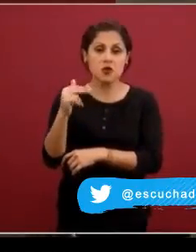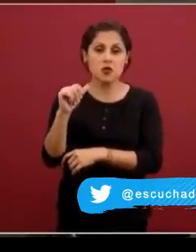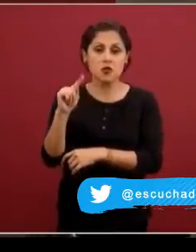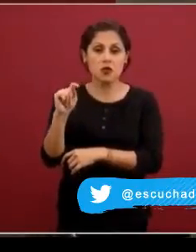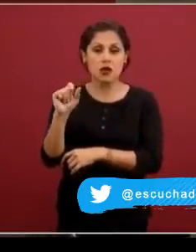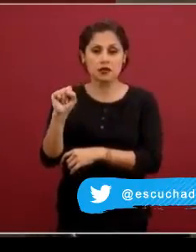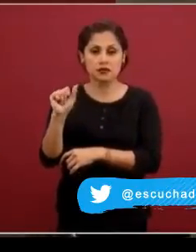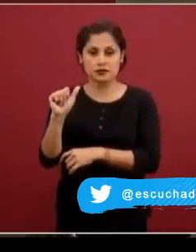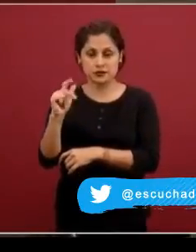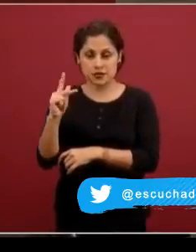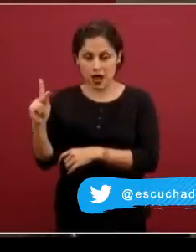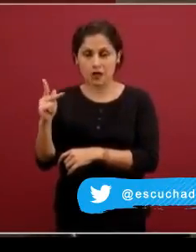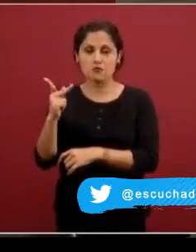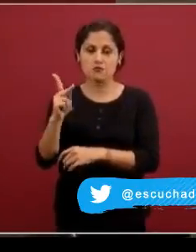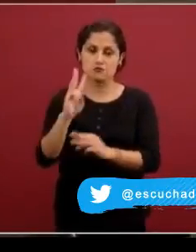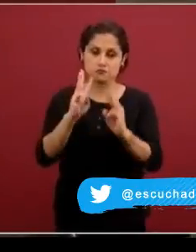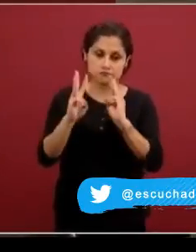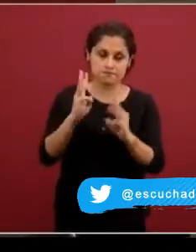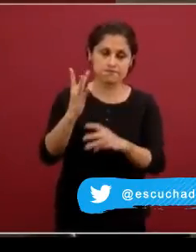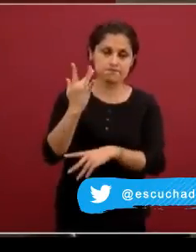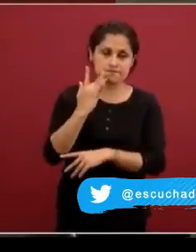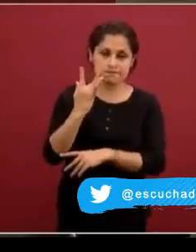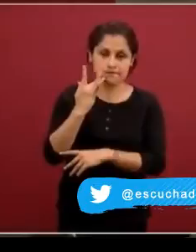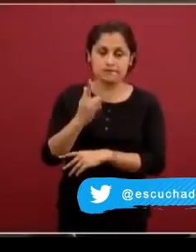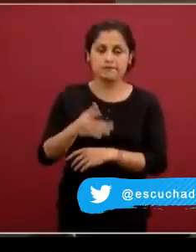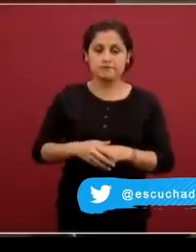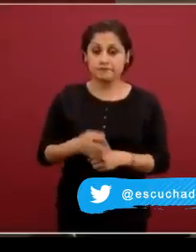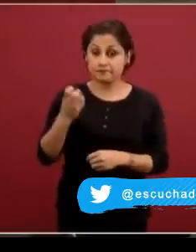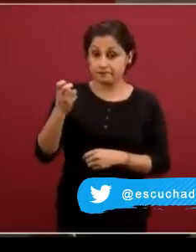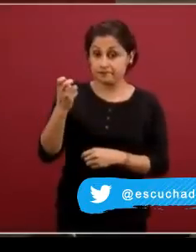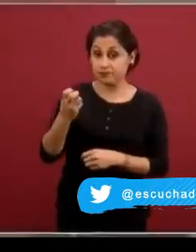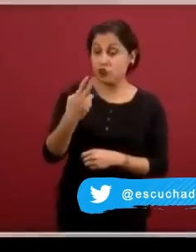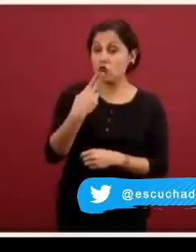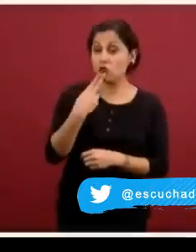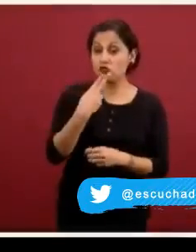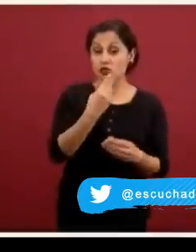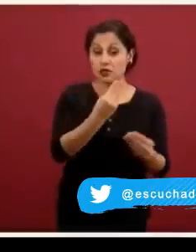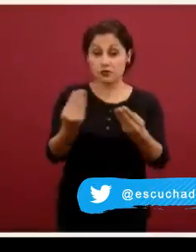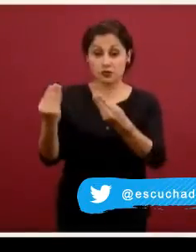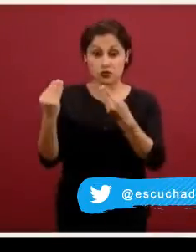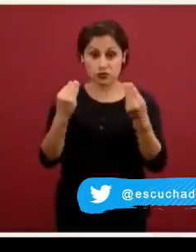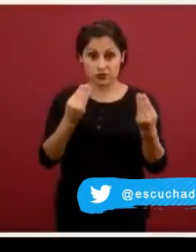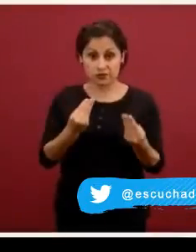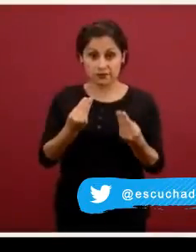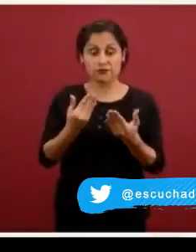distancia. La siguiente, por favor. Esta es una